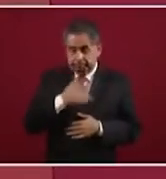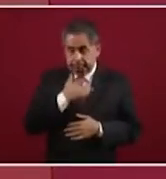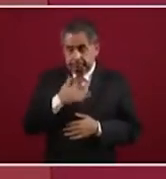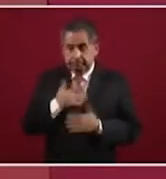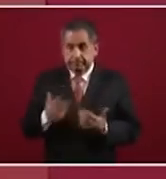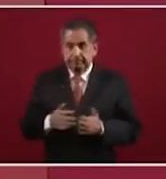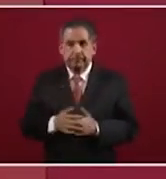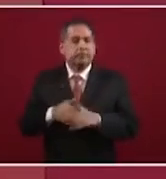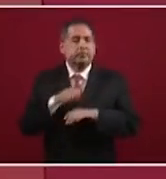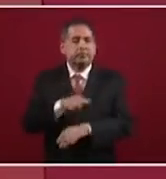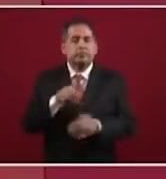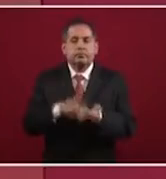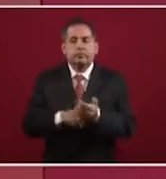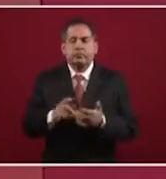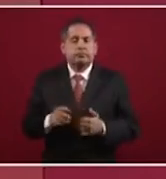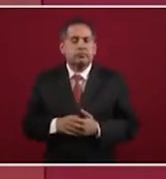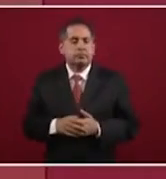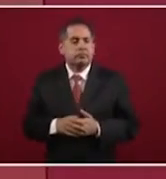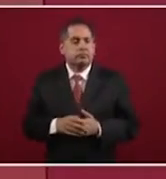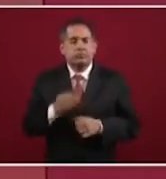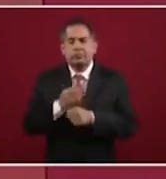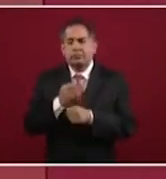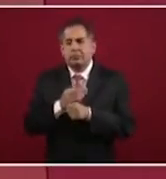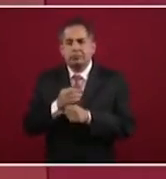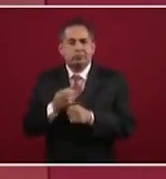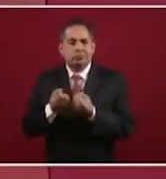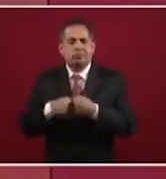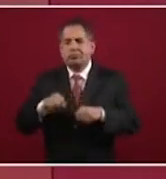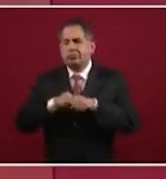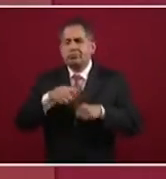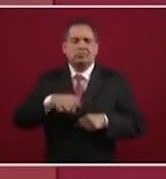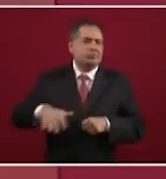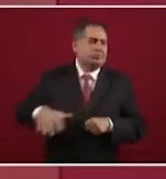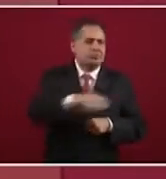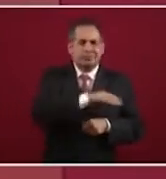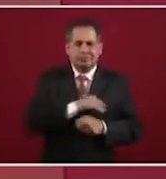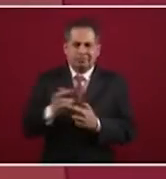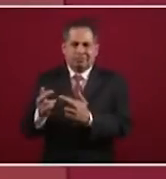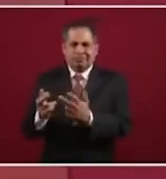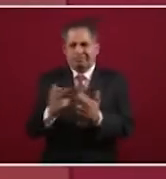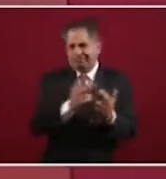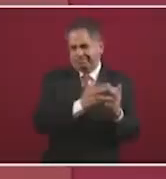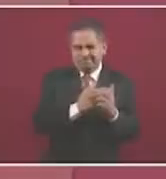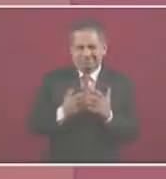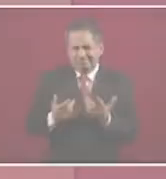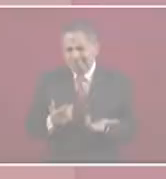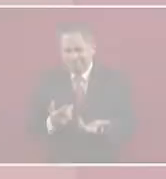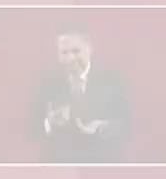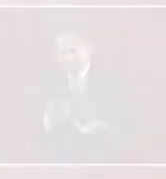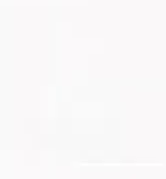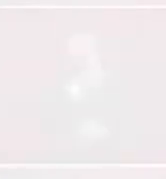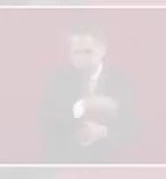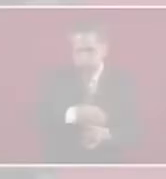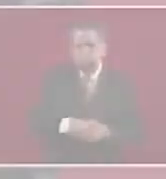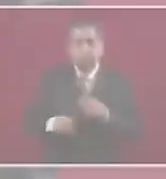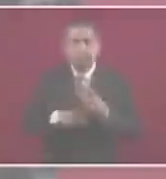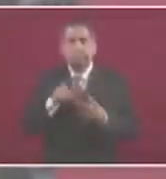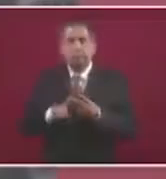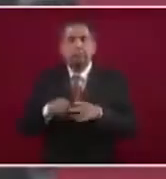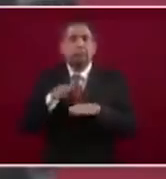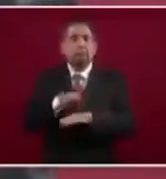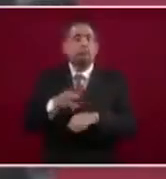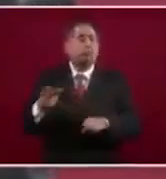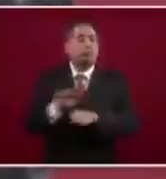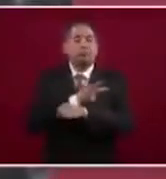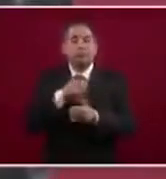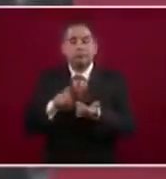del autogobierno en los penales del país y se continuará con el replanteamiento de la administración de los centros penitenciarios. Respecto a la situación que